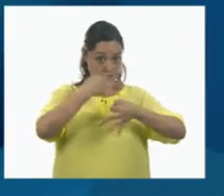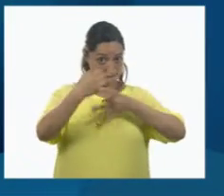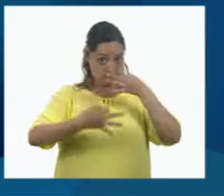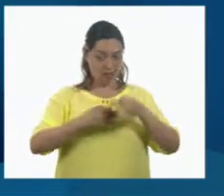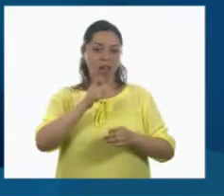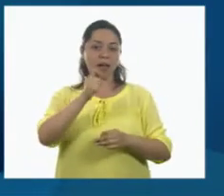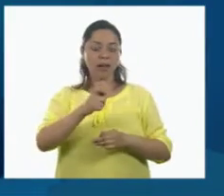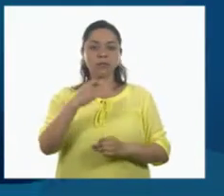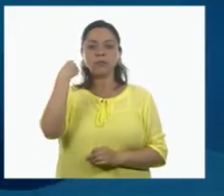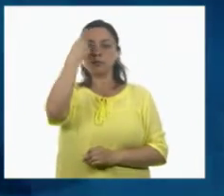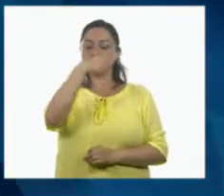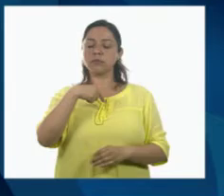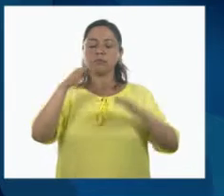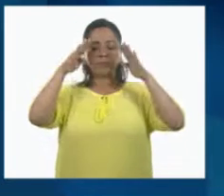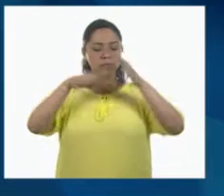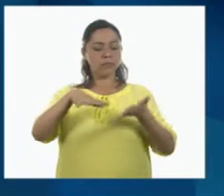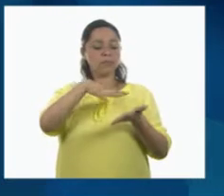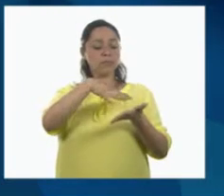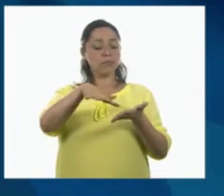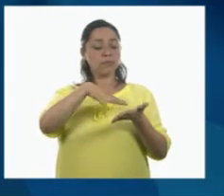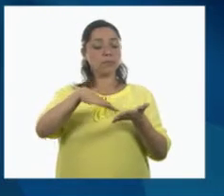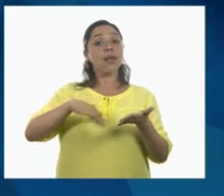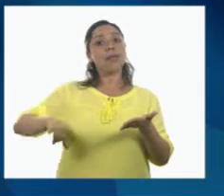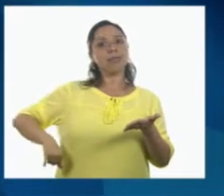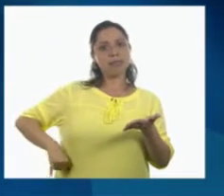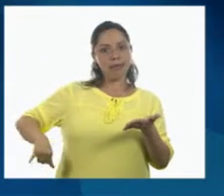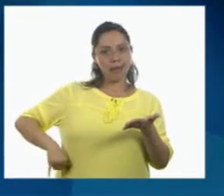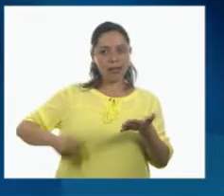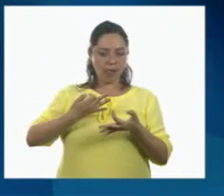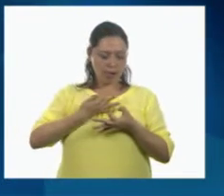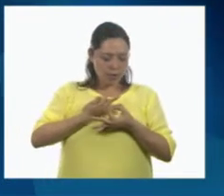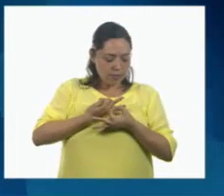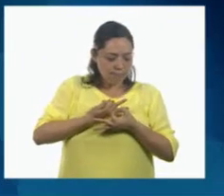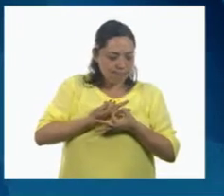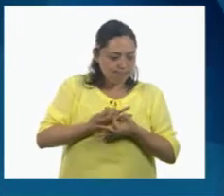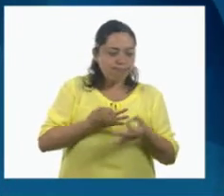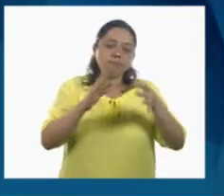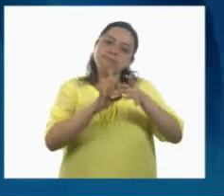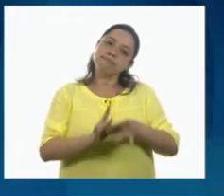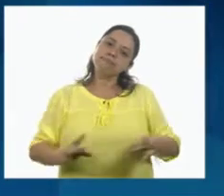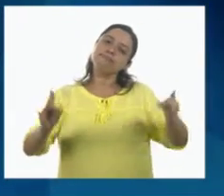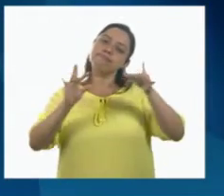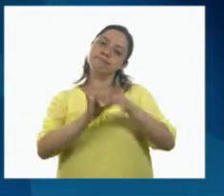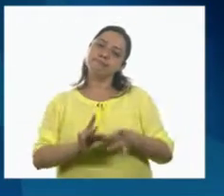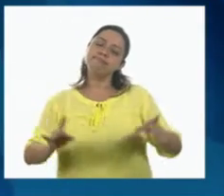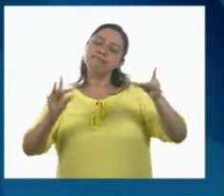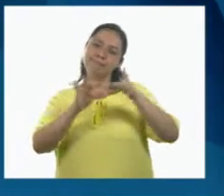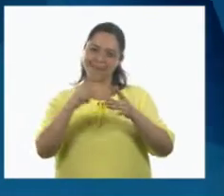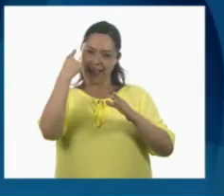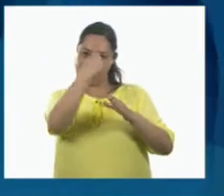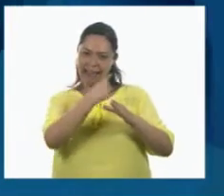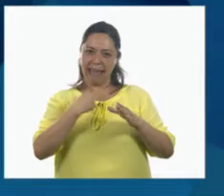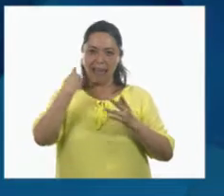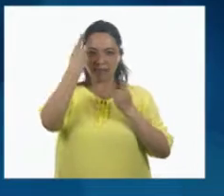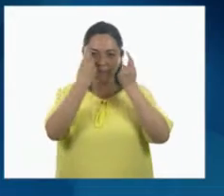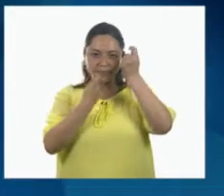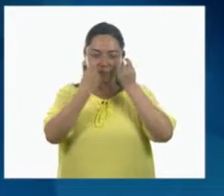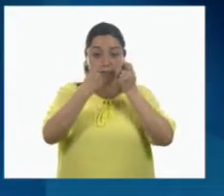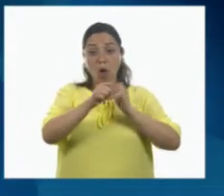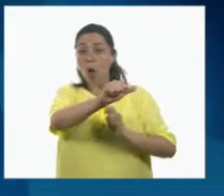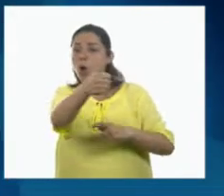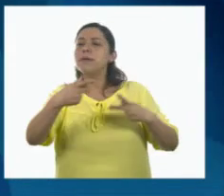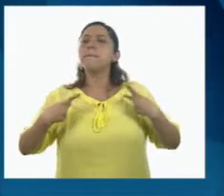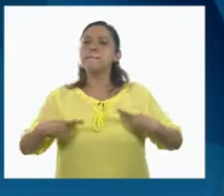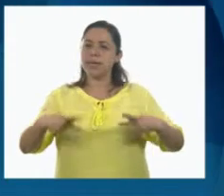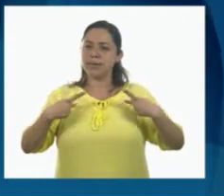muy interesado y muy motivado por seguir contando y leyendo. Hay otras personas. Cuéntame,